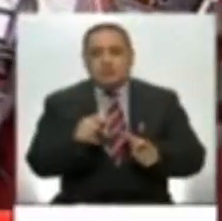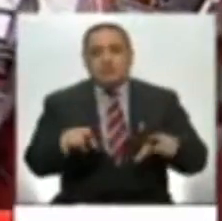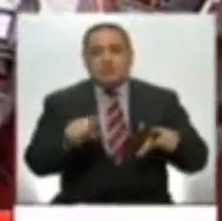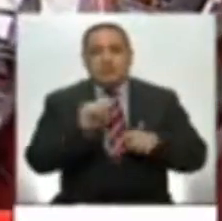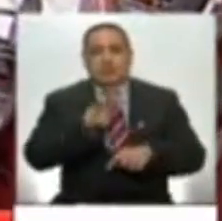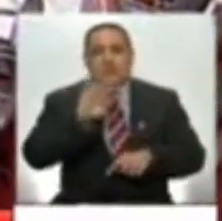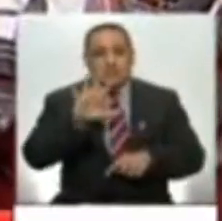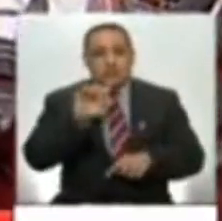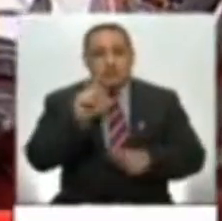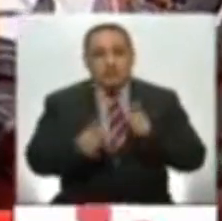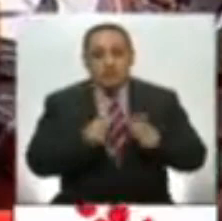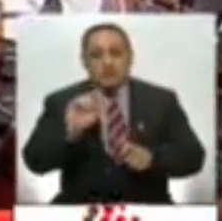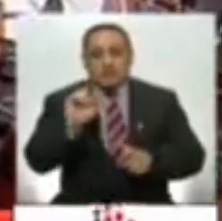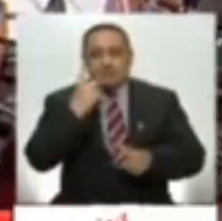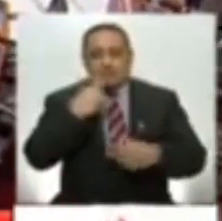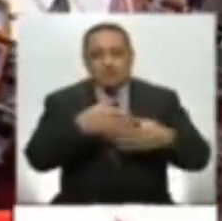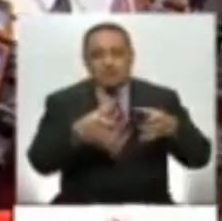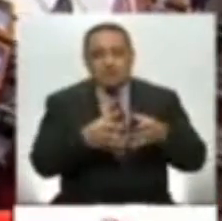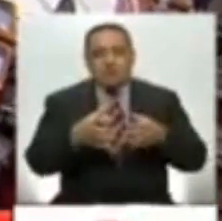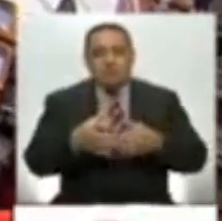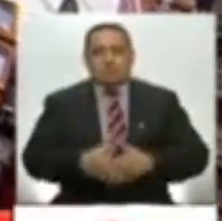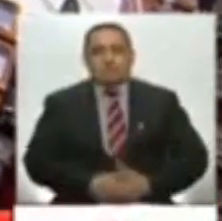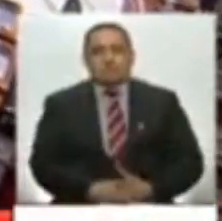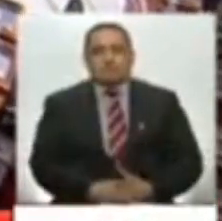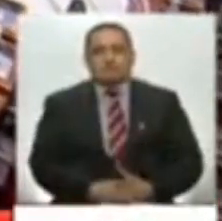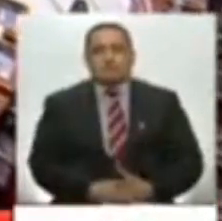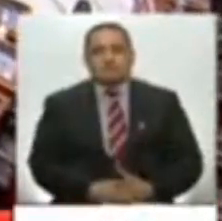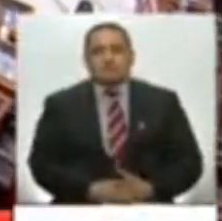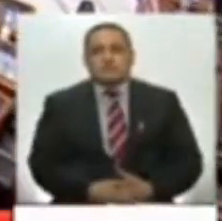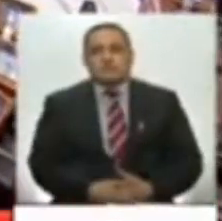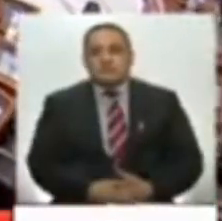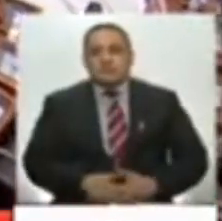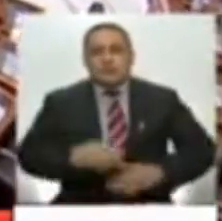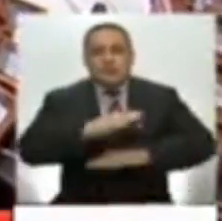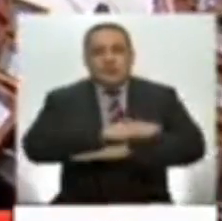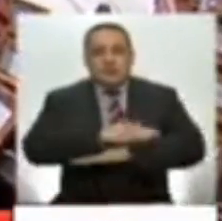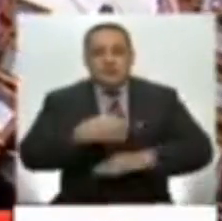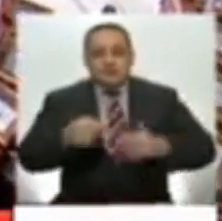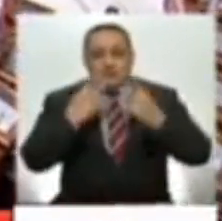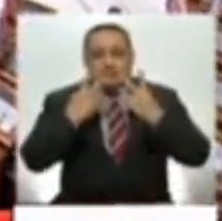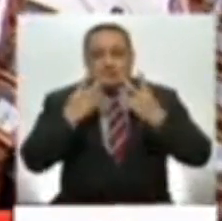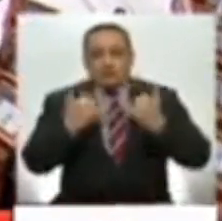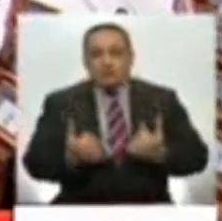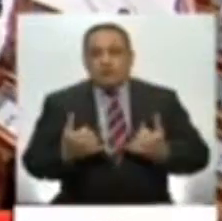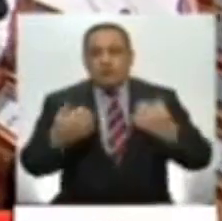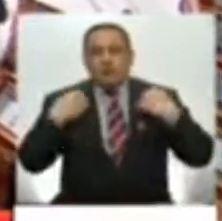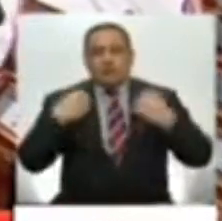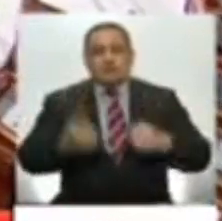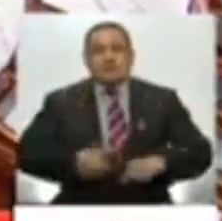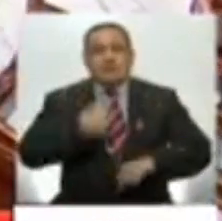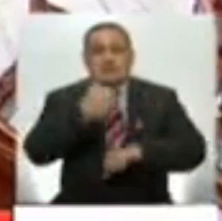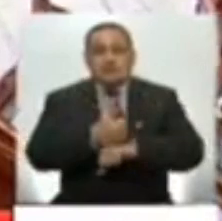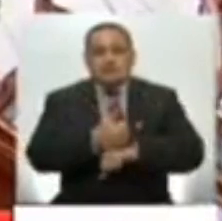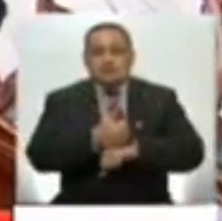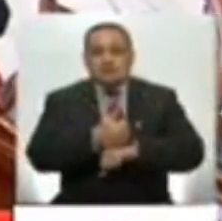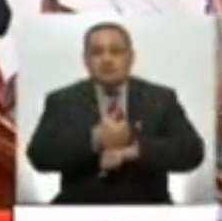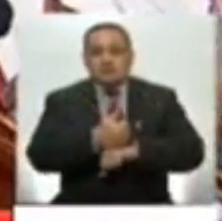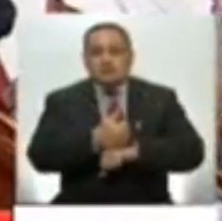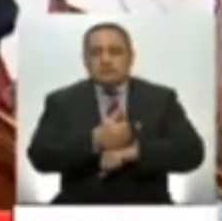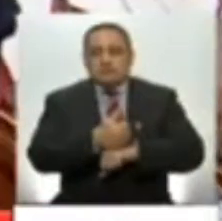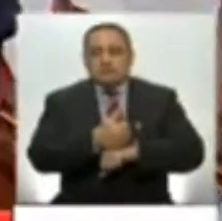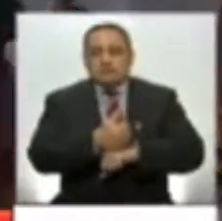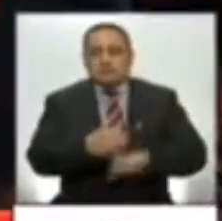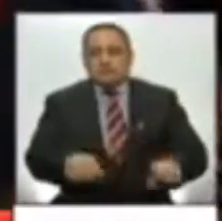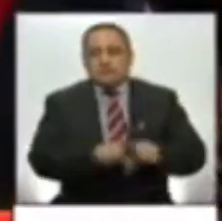45 parlamentarios en este primer grupo. En la mesa también ya vemos al oficial mayor.